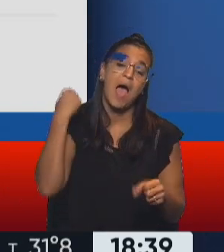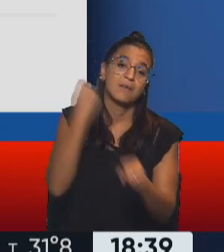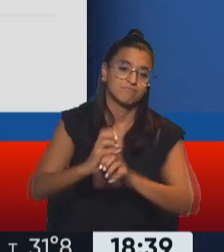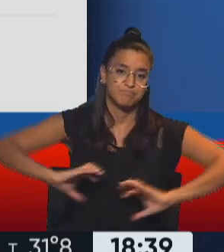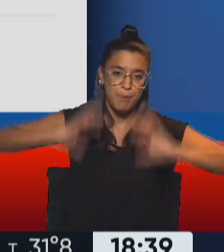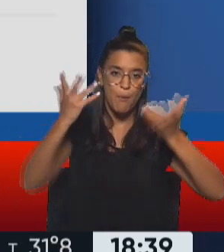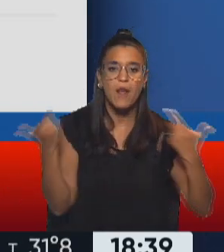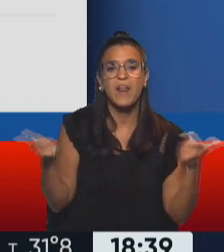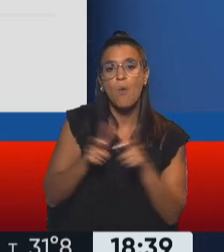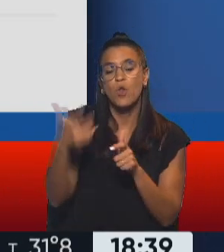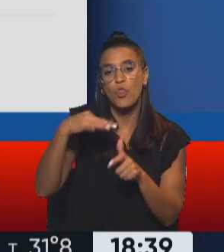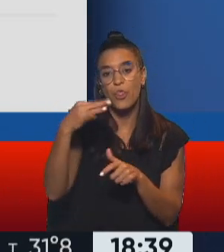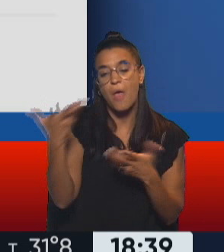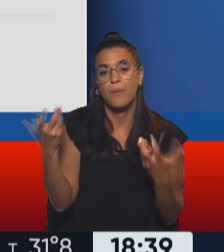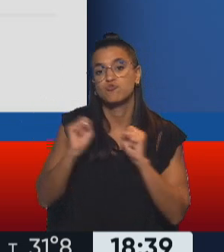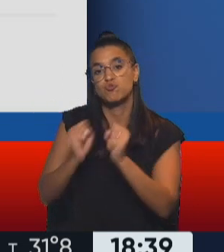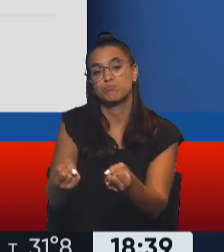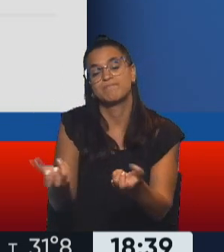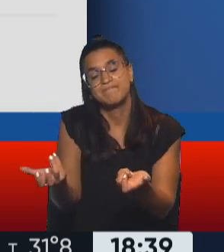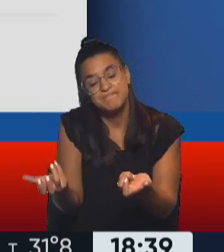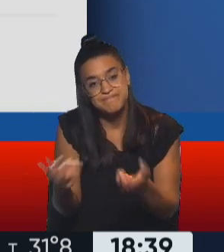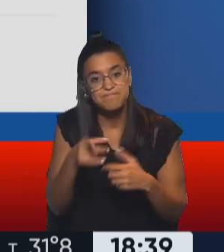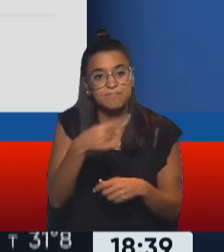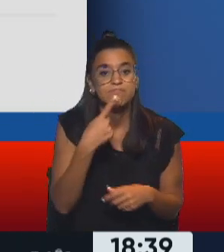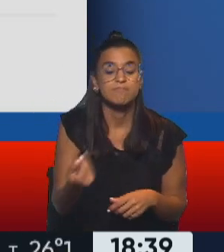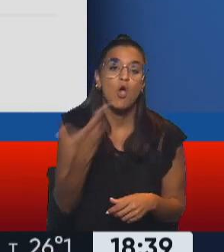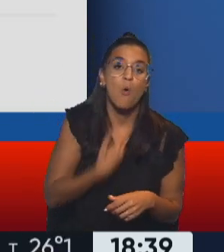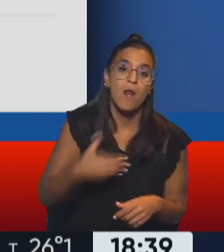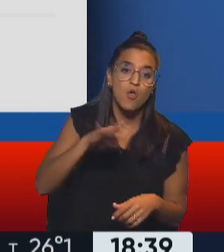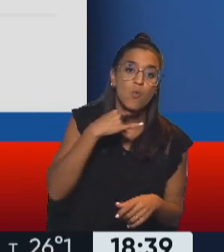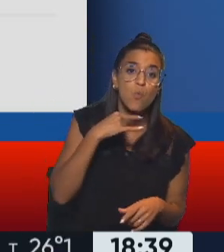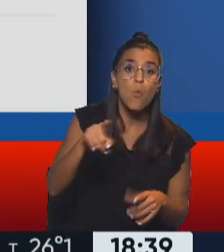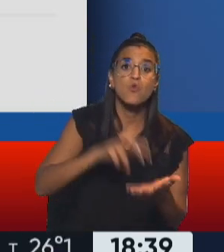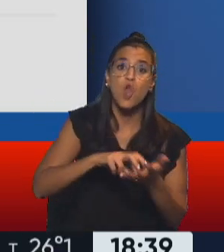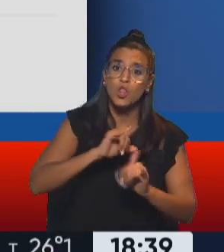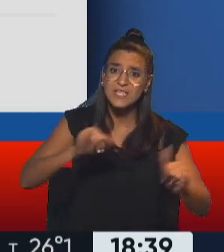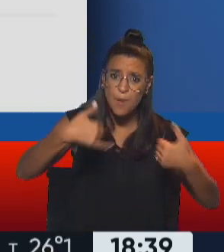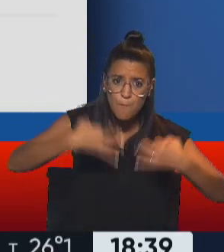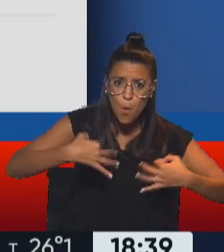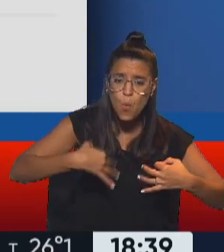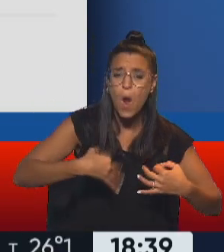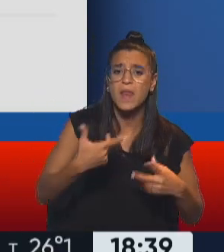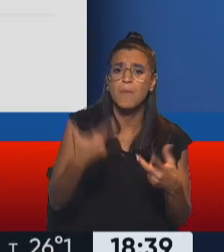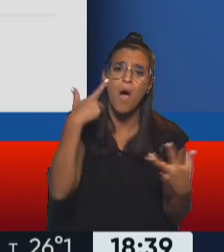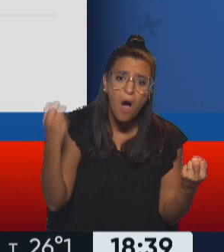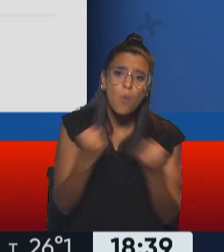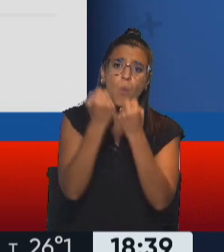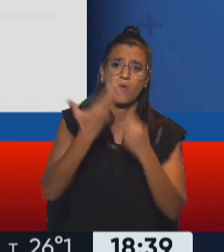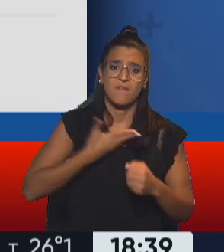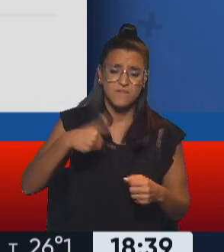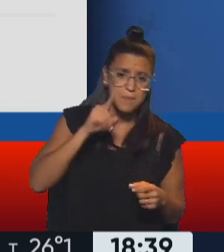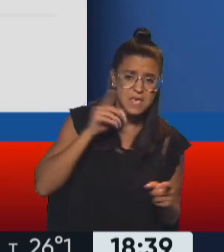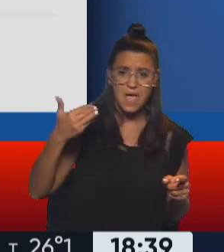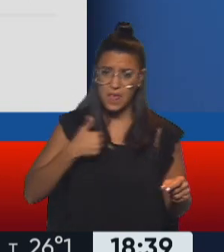de esa reunión que se terminó llevó a cabo la reunión. Dice el gobernador de Jujuy, es una buena noticia para el país el principio de acuerdo entre el gobierno nacional